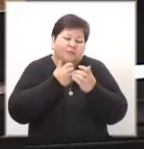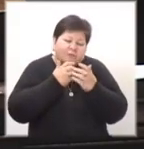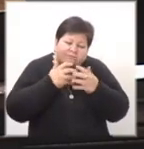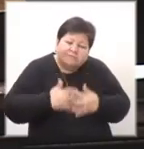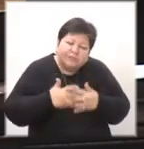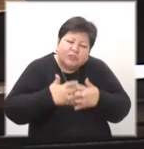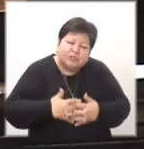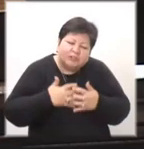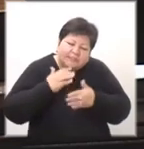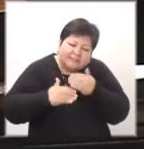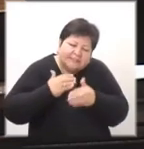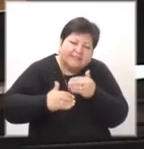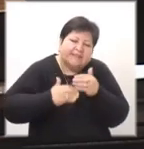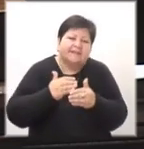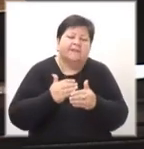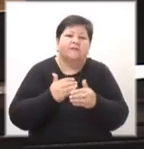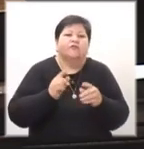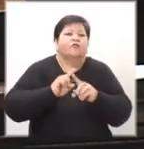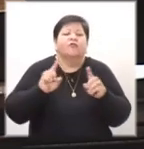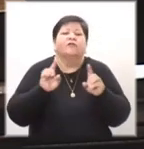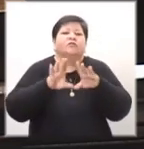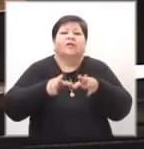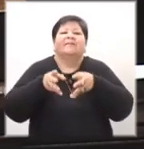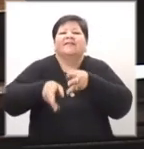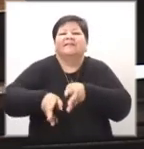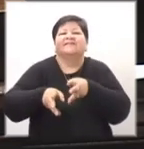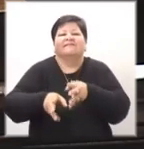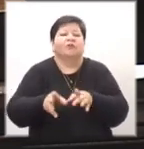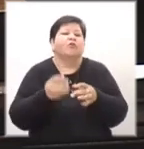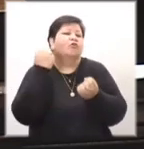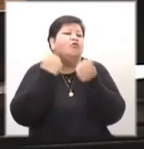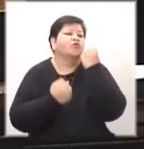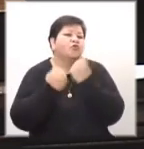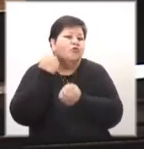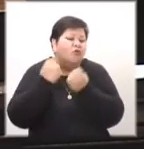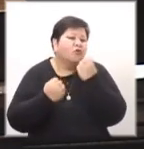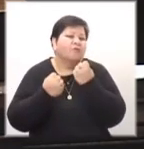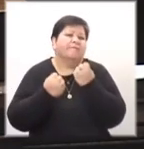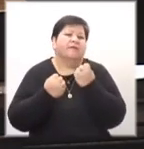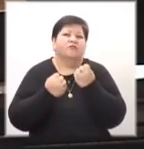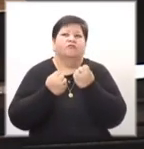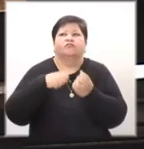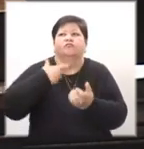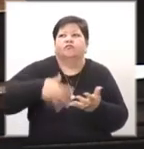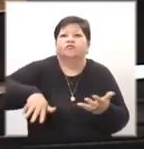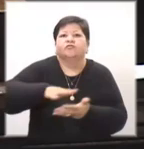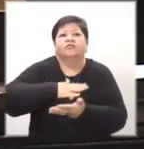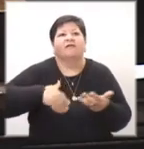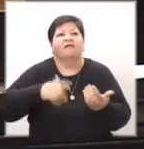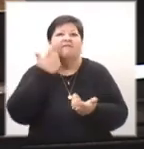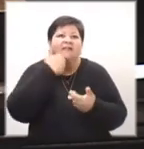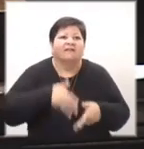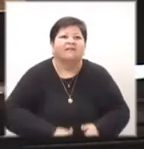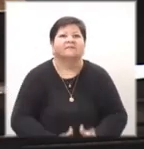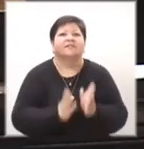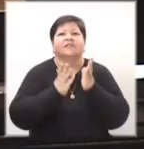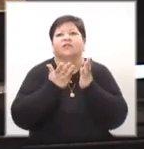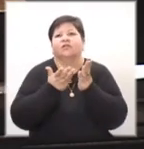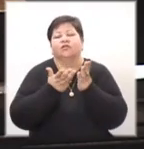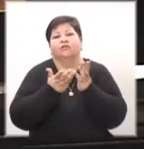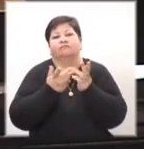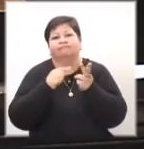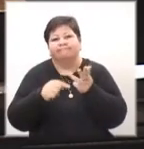no solo debido a los desafíos económicos, sociales y demográficos que el país enfrenta en la